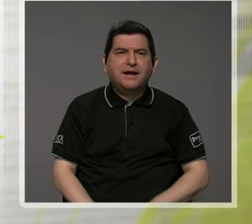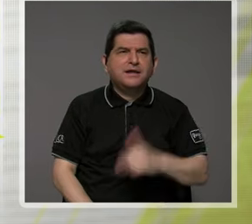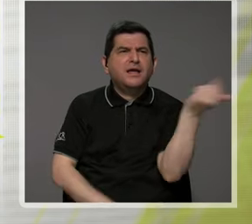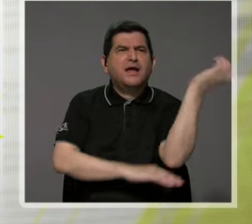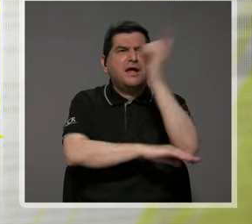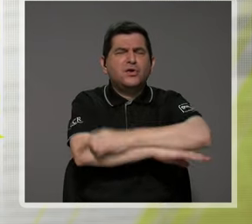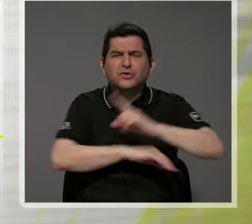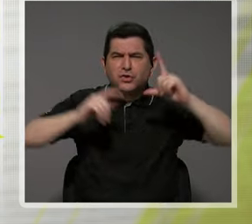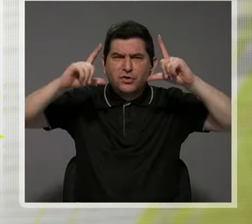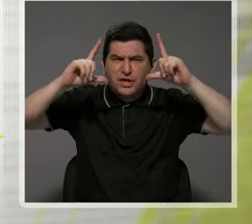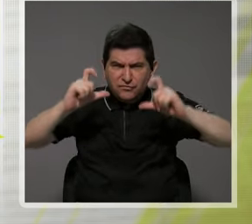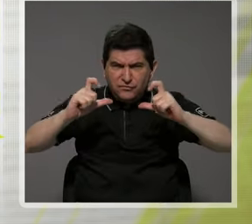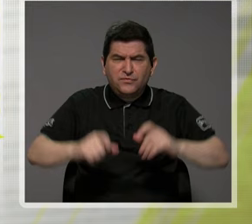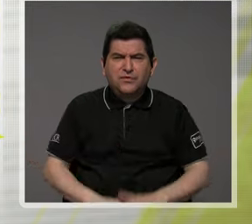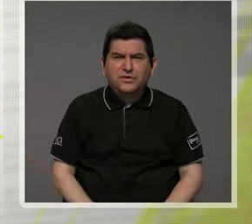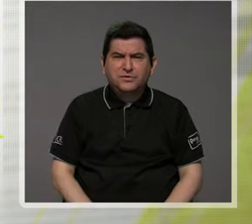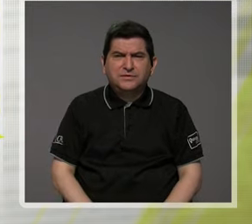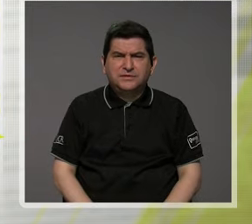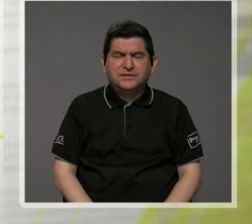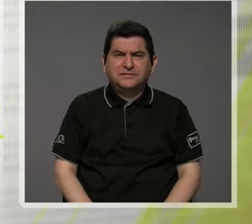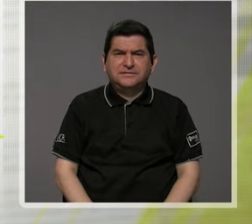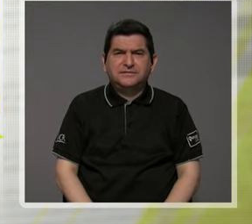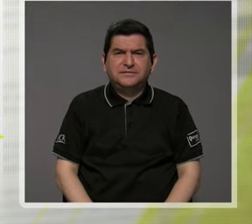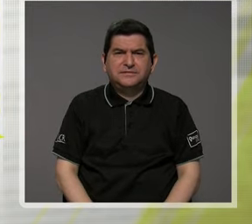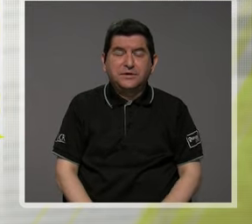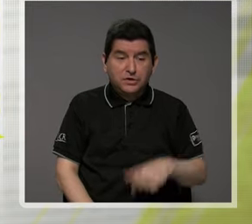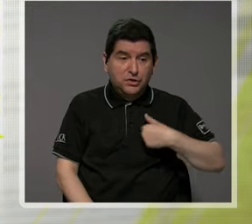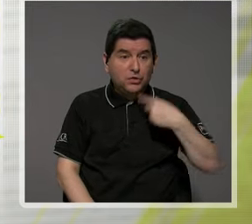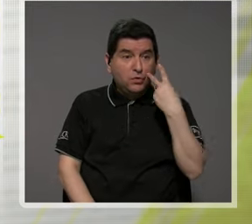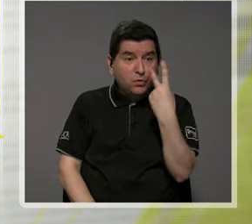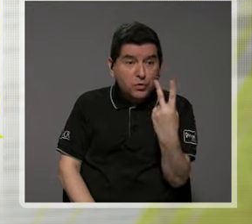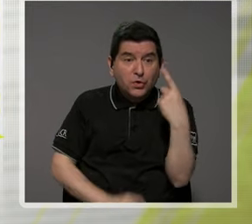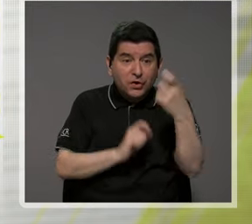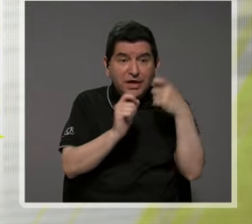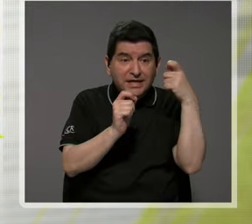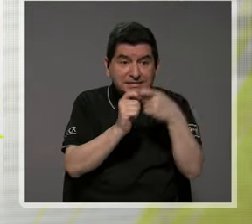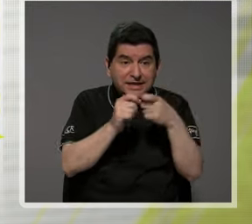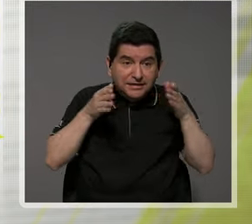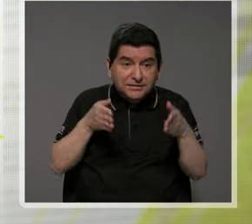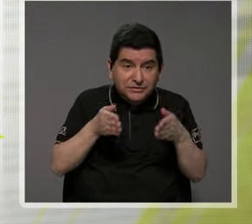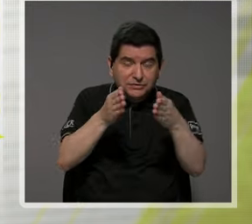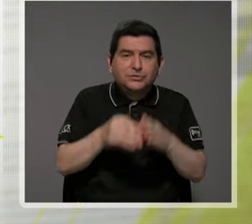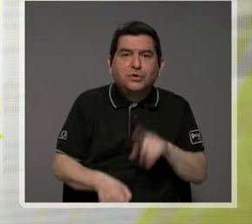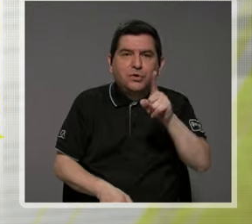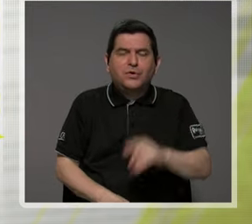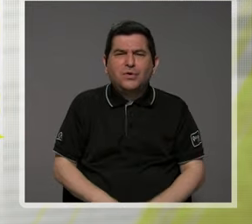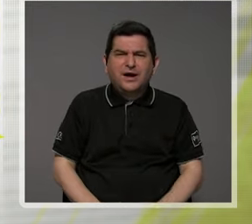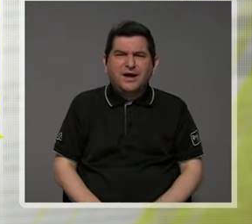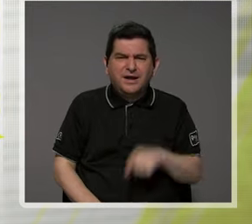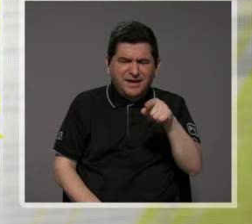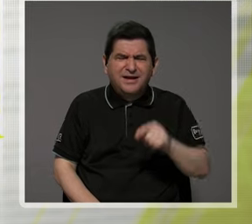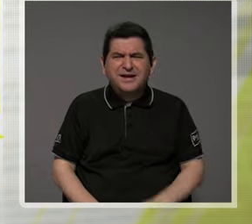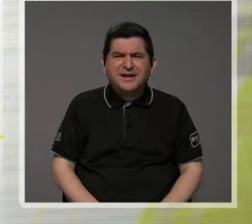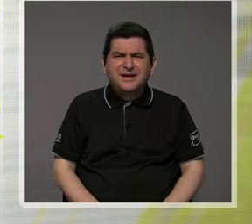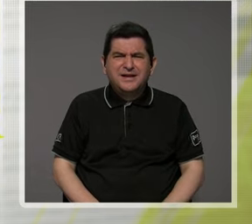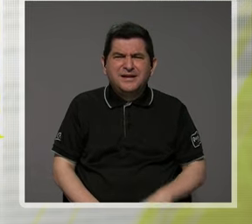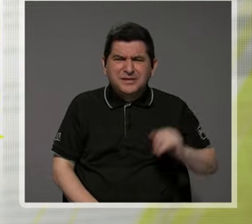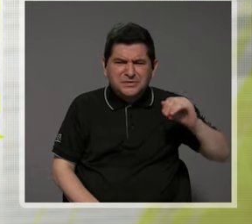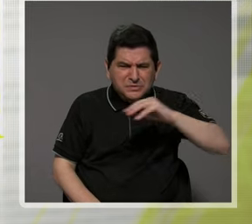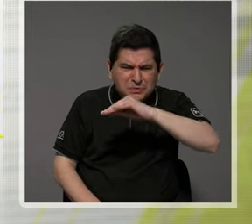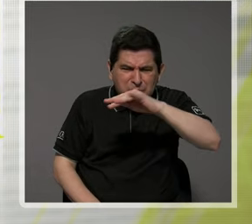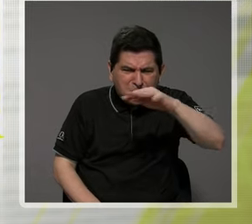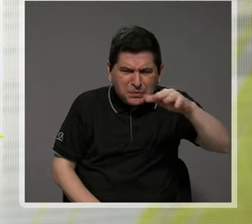agarramos una foto de esos de Google Maps y uno ve justo en esa ruta una mancha es